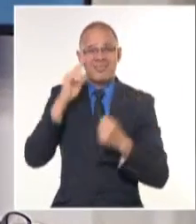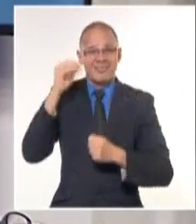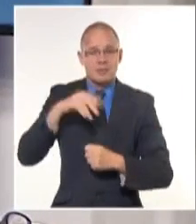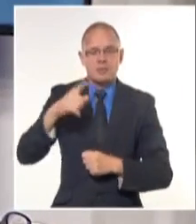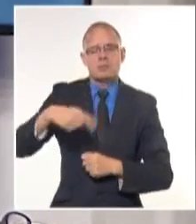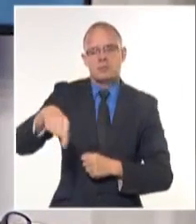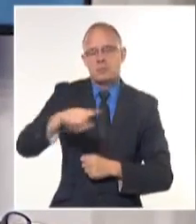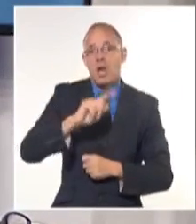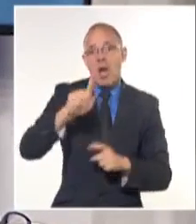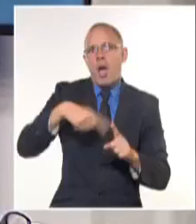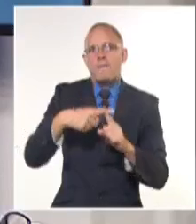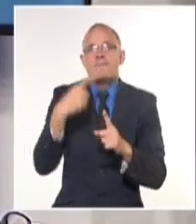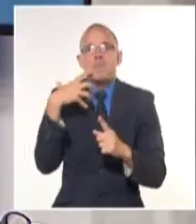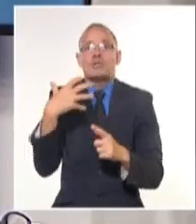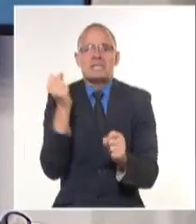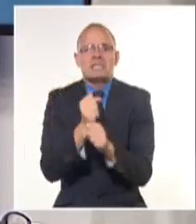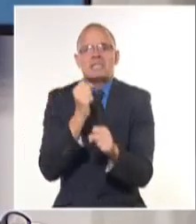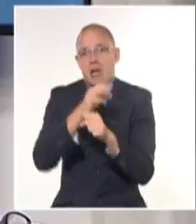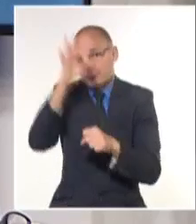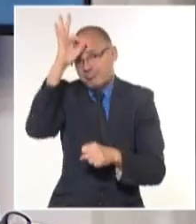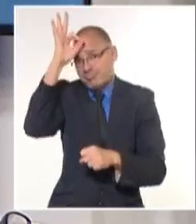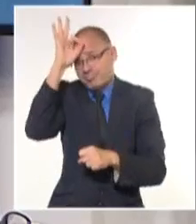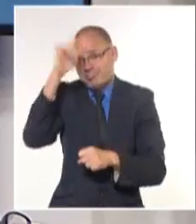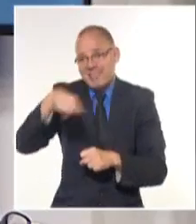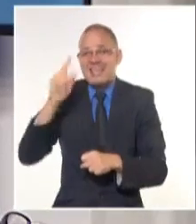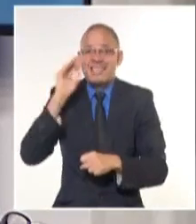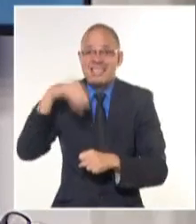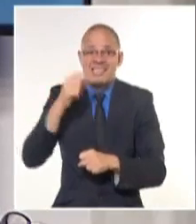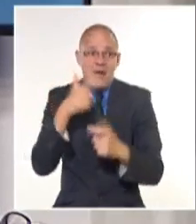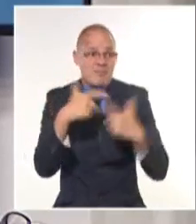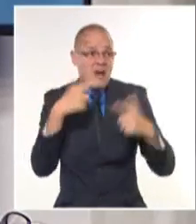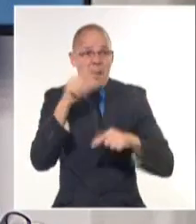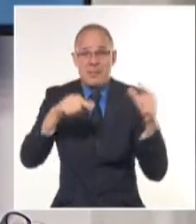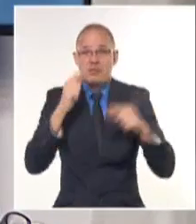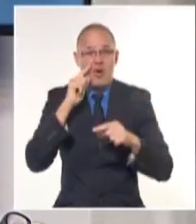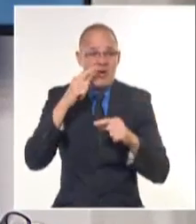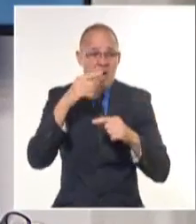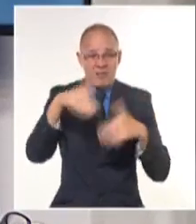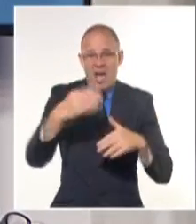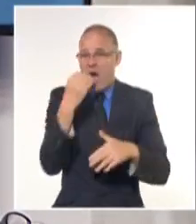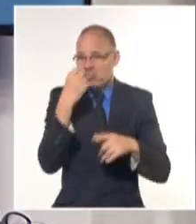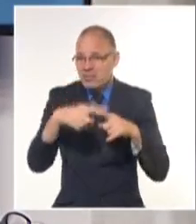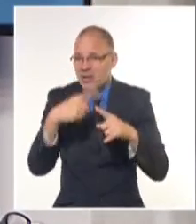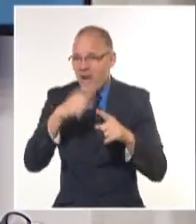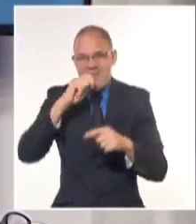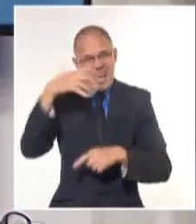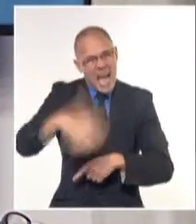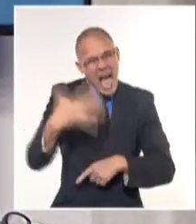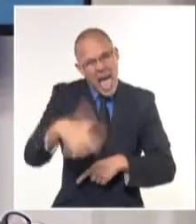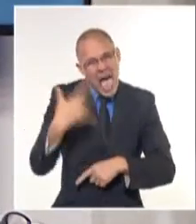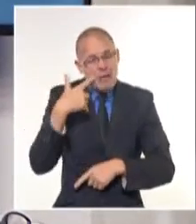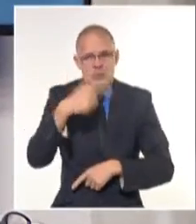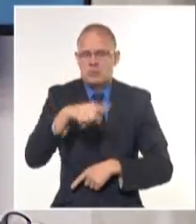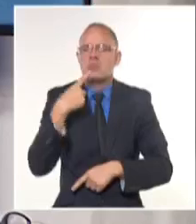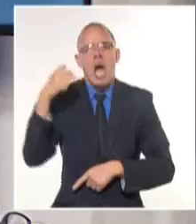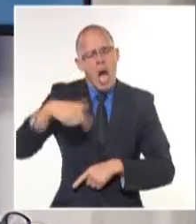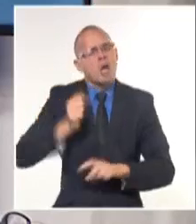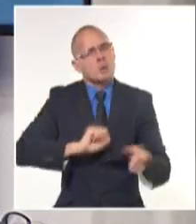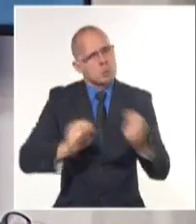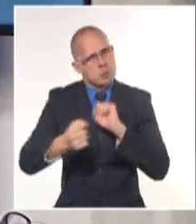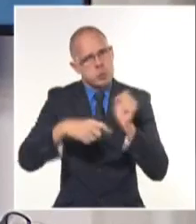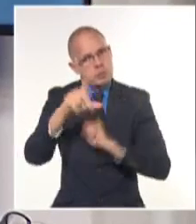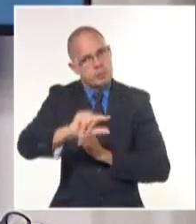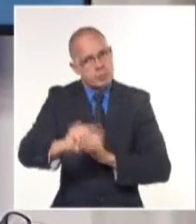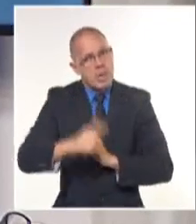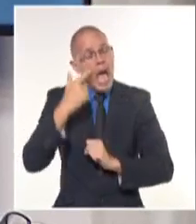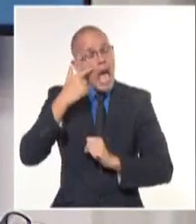el trabajo de los inspectores contra esos precios abusivos, especulativos. Todo esto es parte de este segundo ejercicio. Habrá más